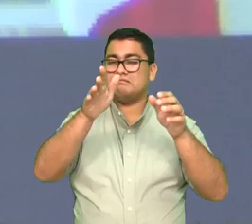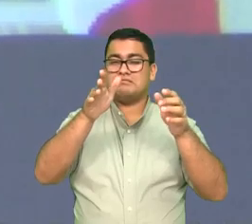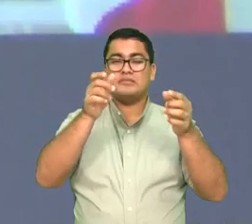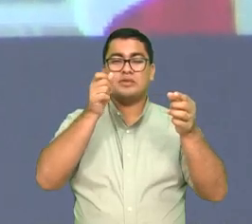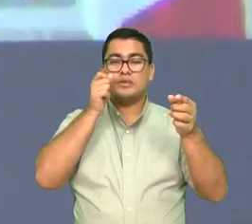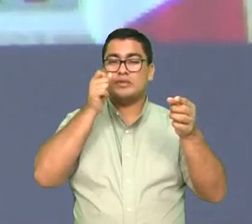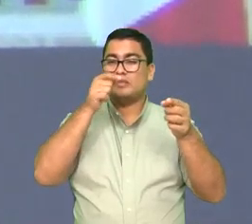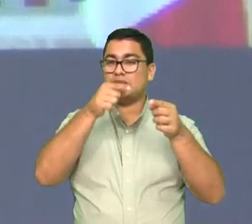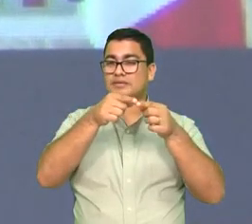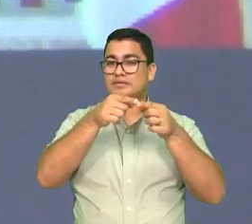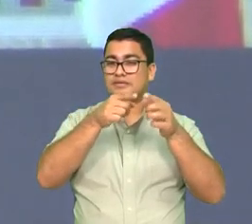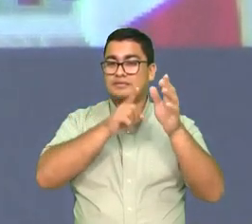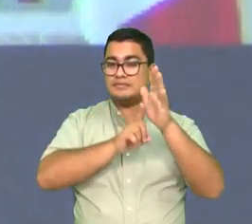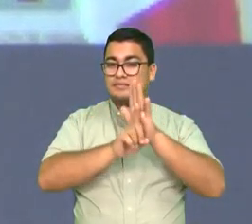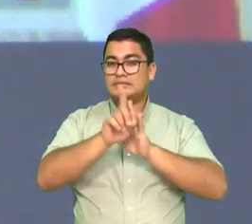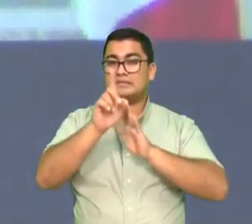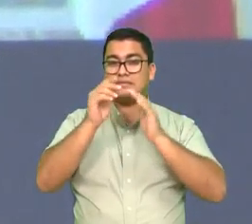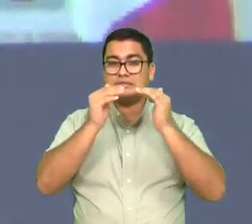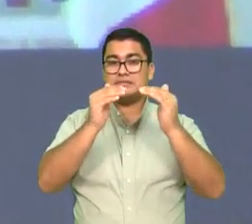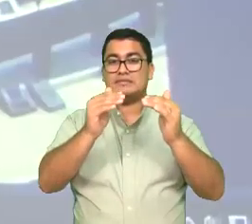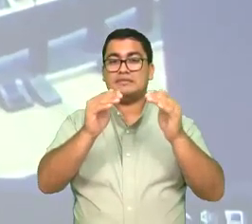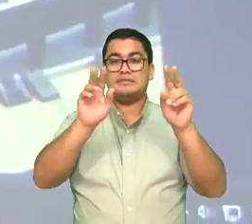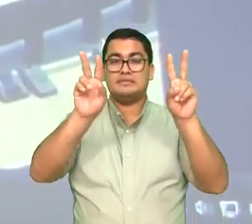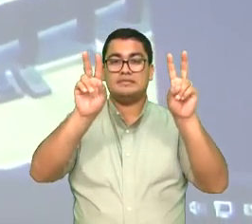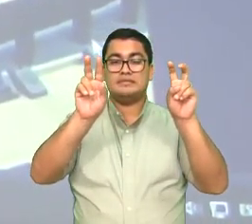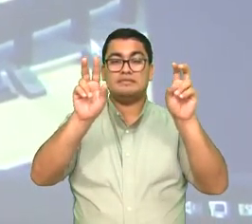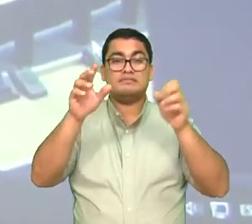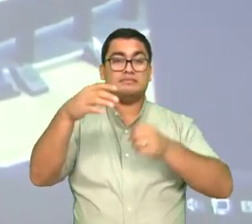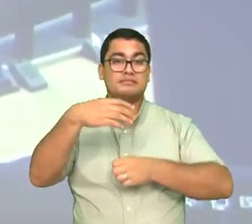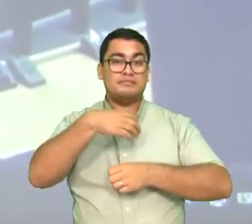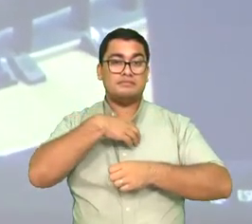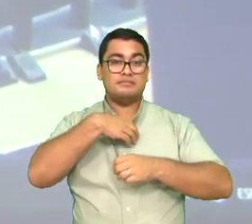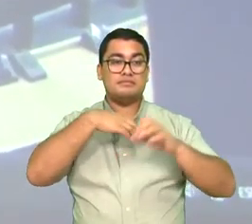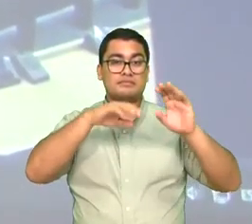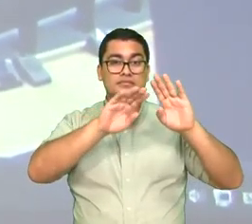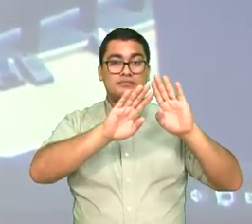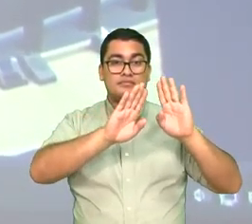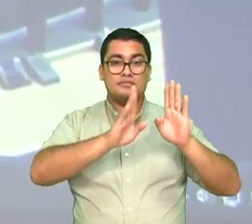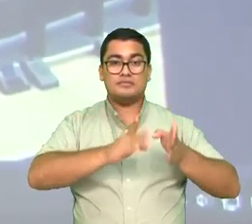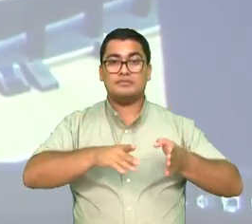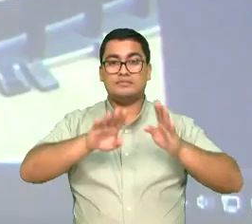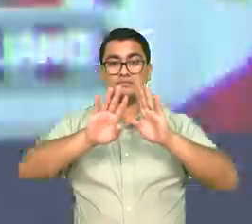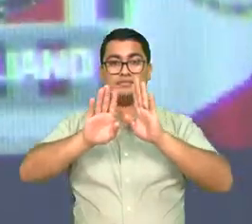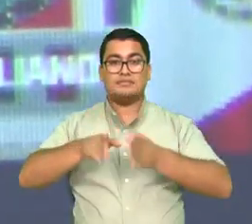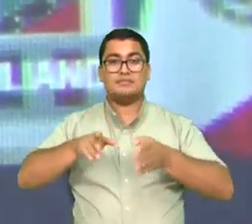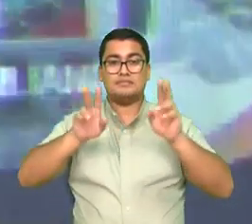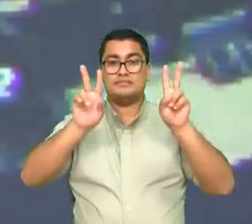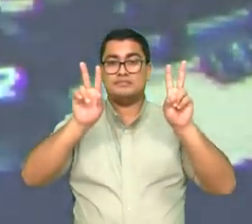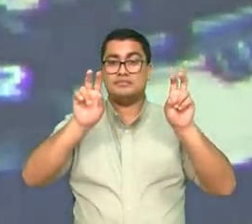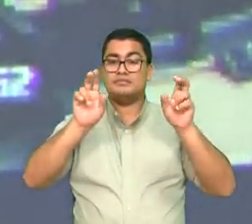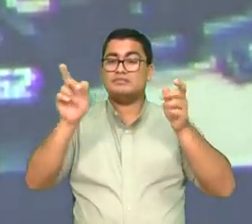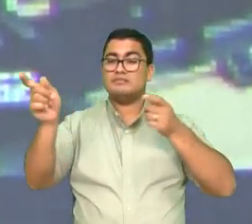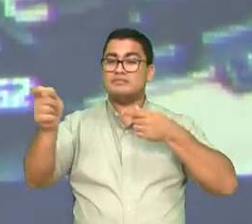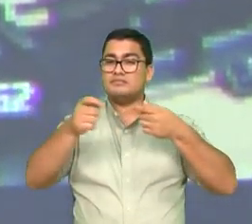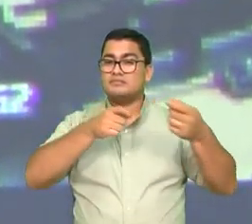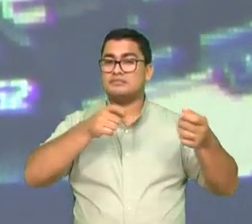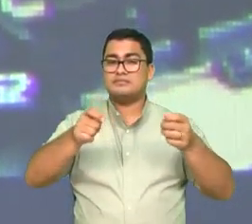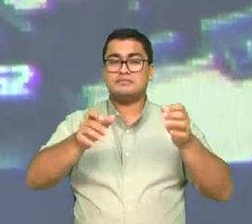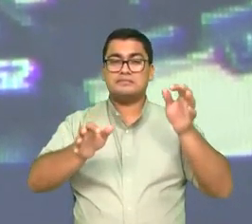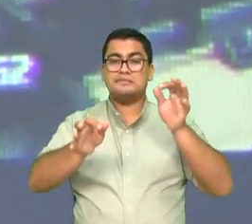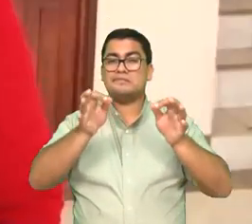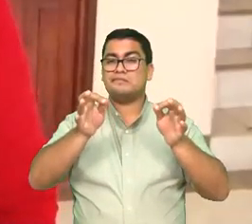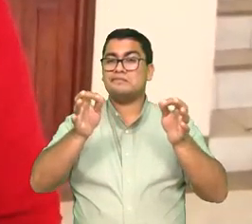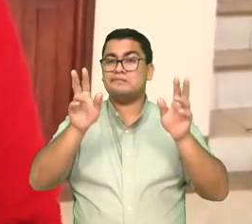desarrollo sostenible, el tema del empoderamiento de la mujer, el tema de un comercio justo, que es un tema